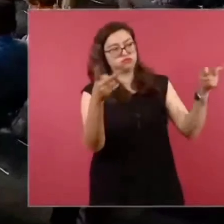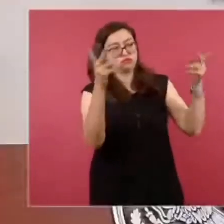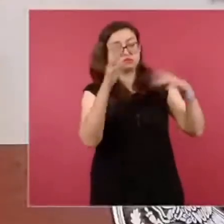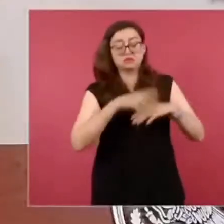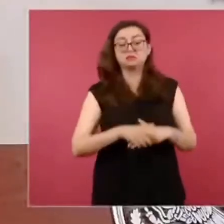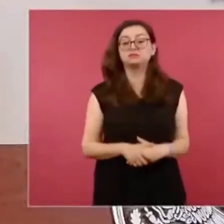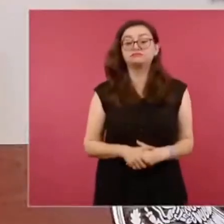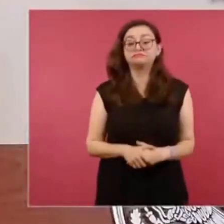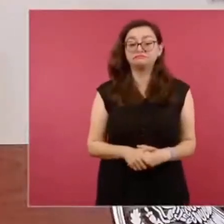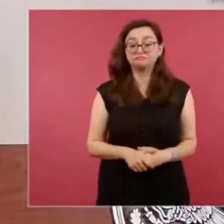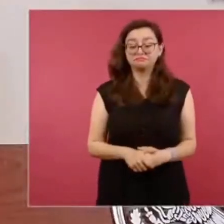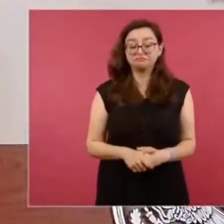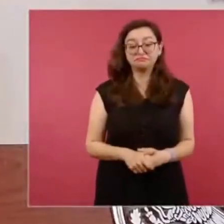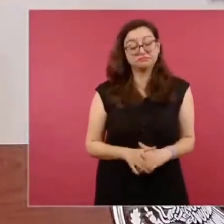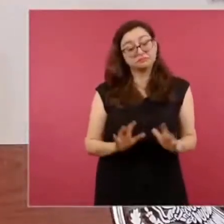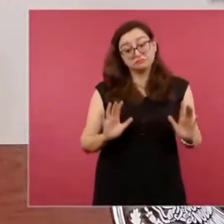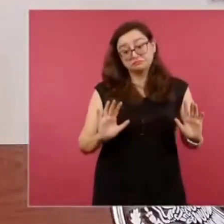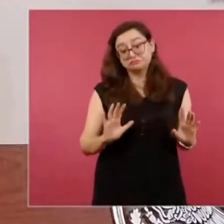informe. Fíjense,